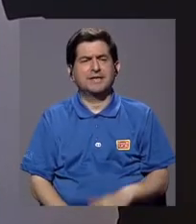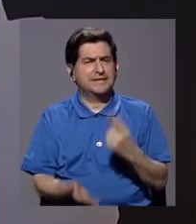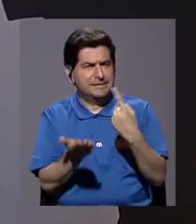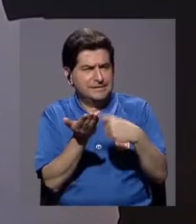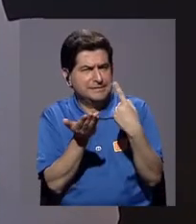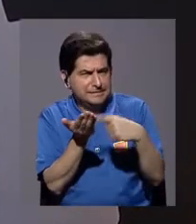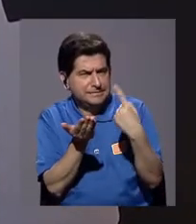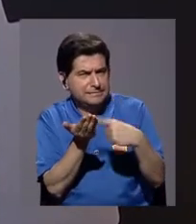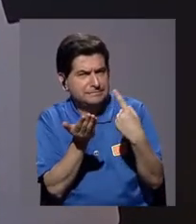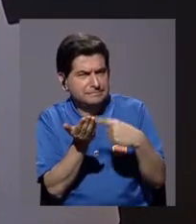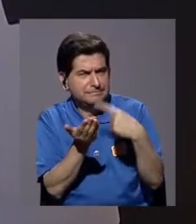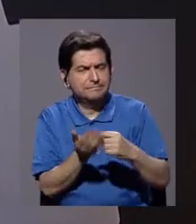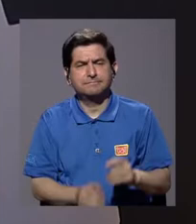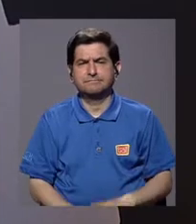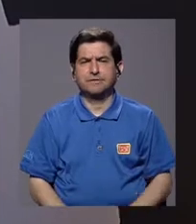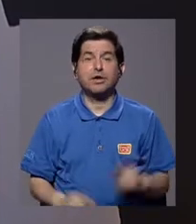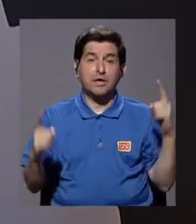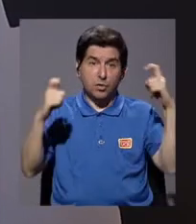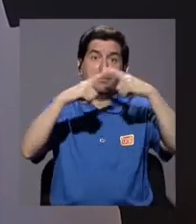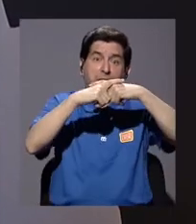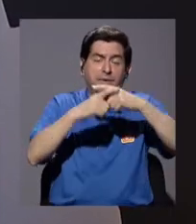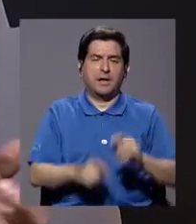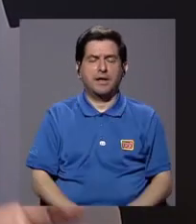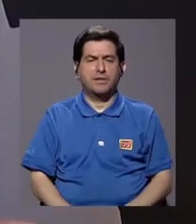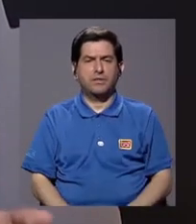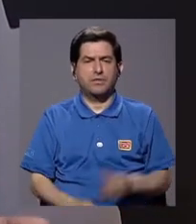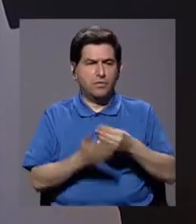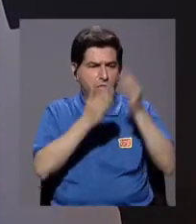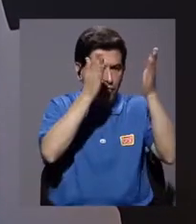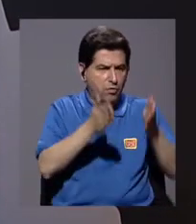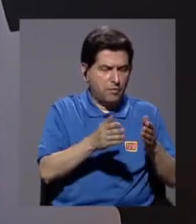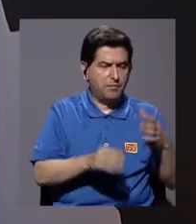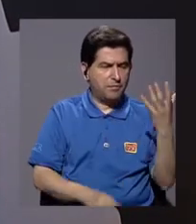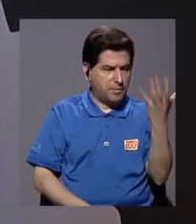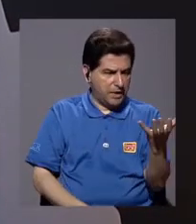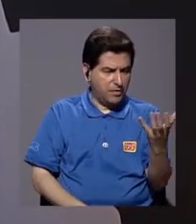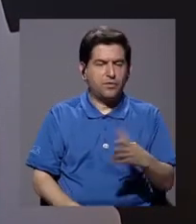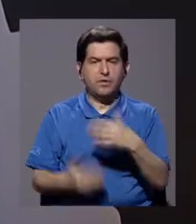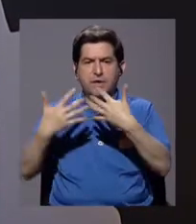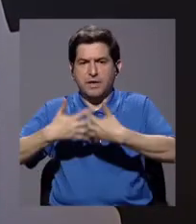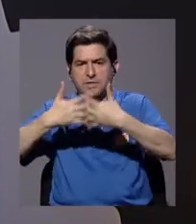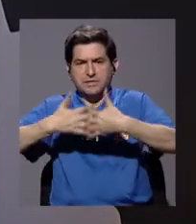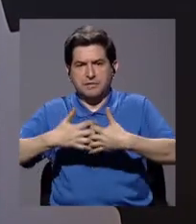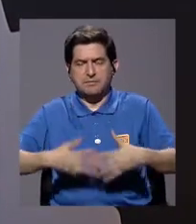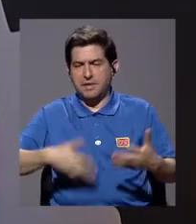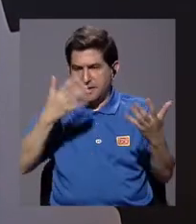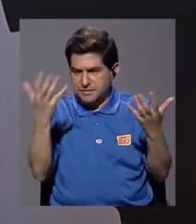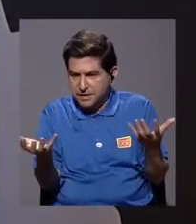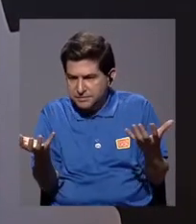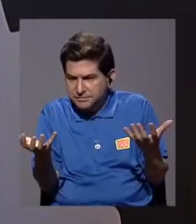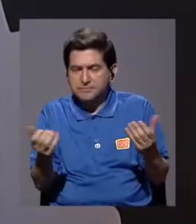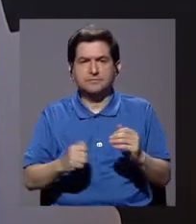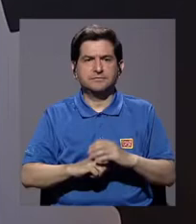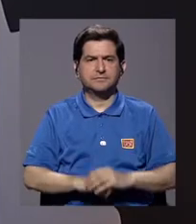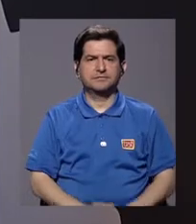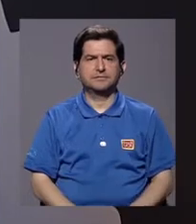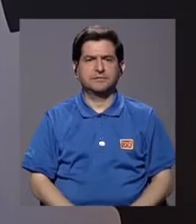encima, es muy complejo porque también cuando ponemos a los consumidores de un lado y también a las empresas, hay